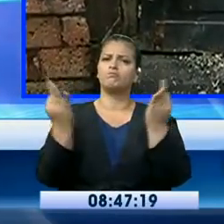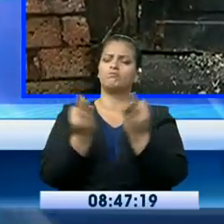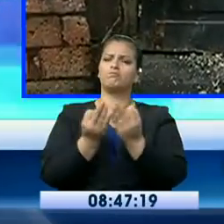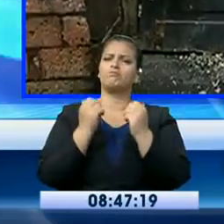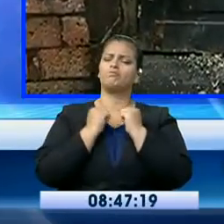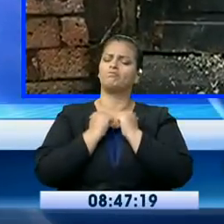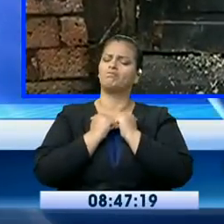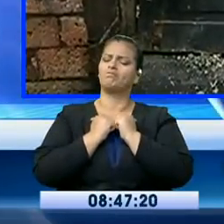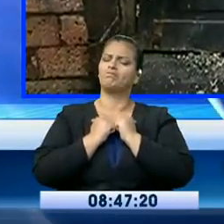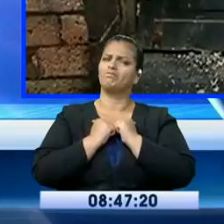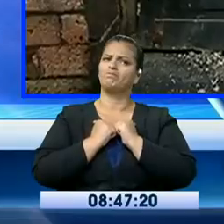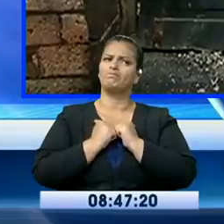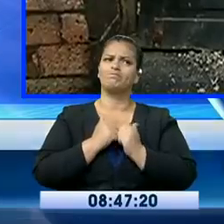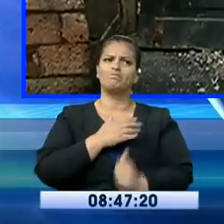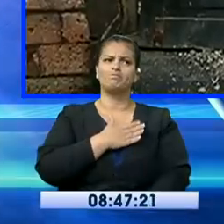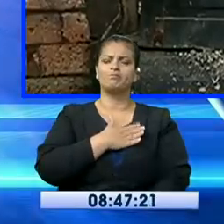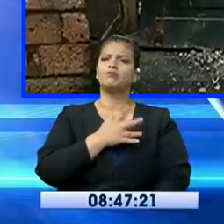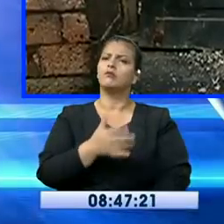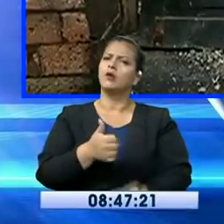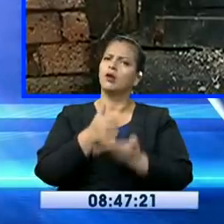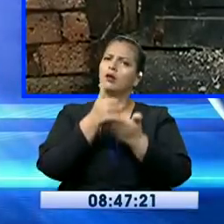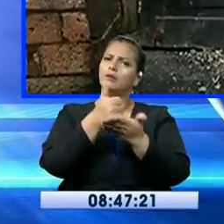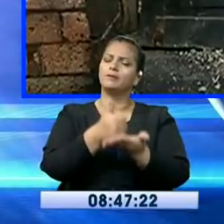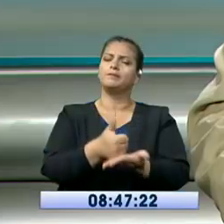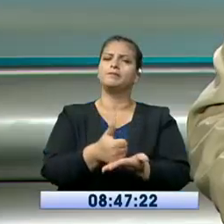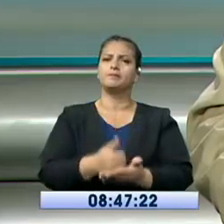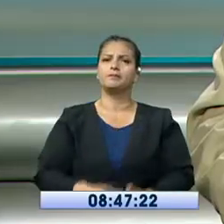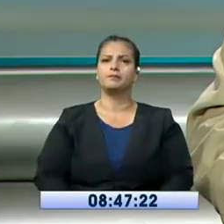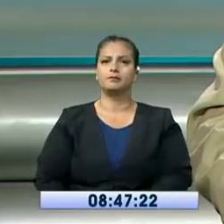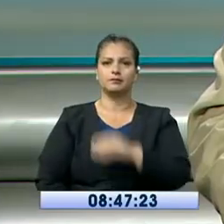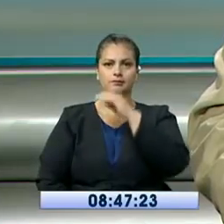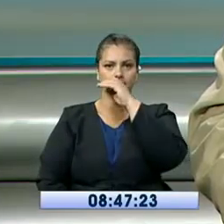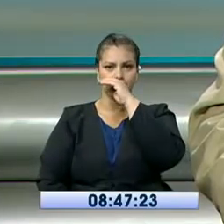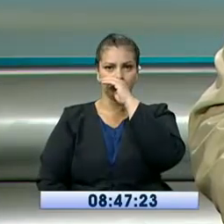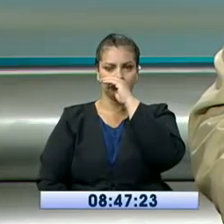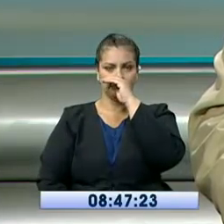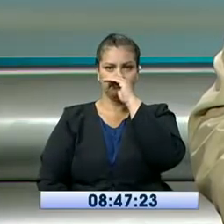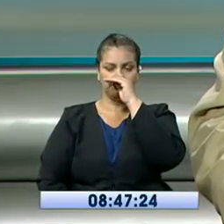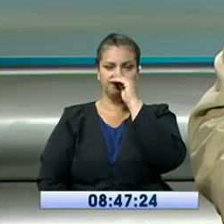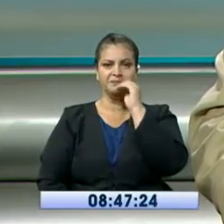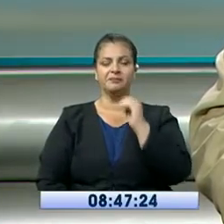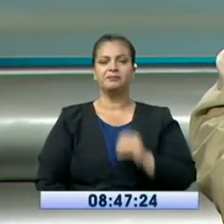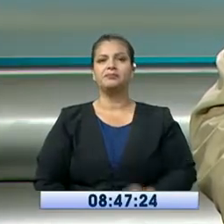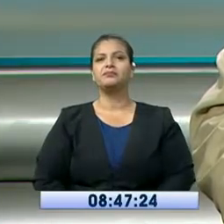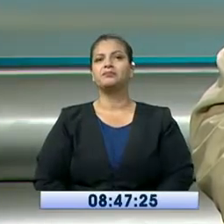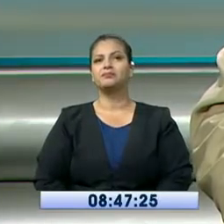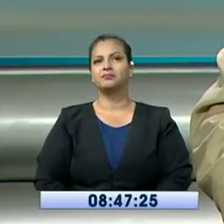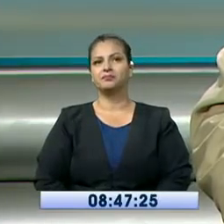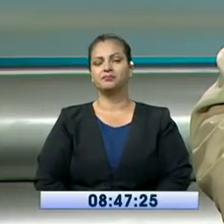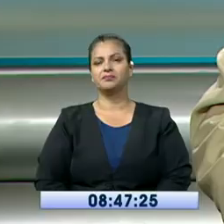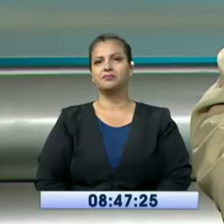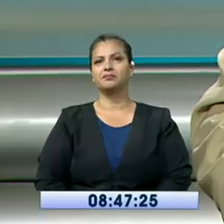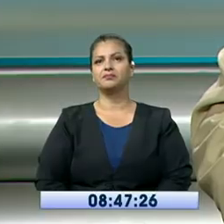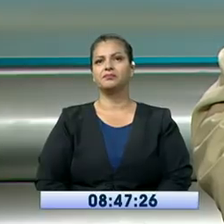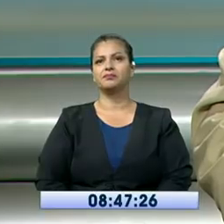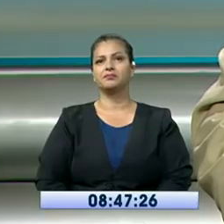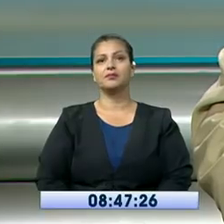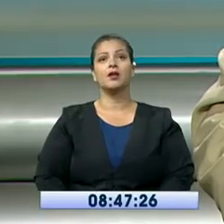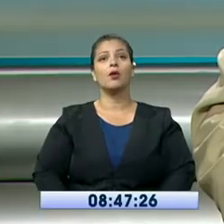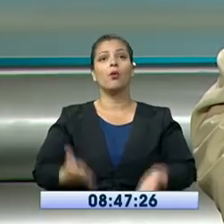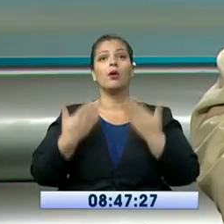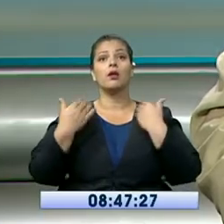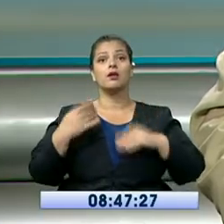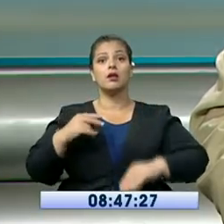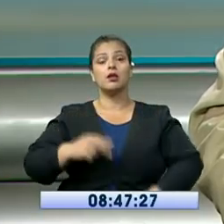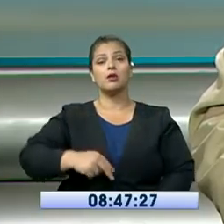momento informaciones de estudio dice que un sujeto fue detenido acusado de intentar asaltar con un arma de fuego a transeúntes en la ciudadela urdesa en